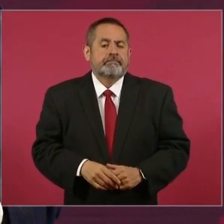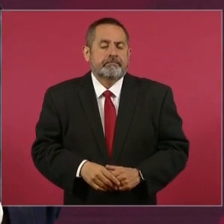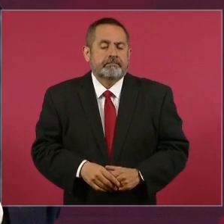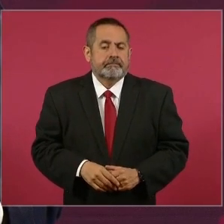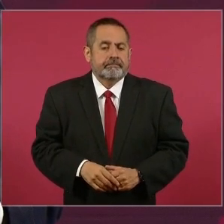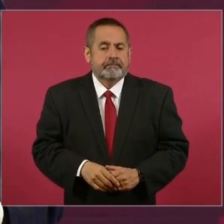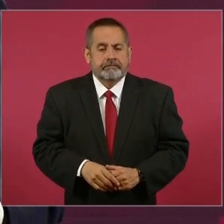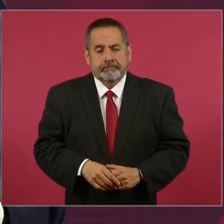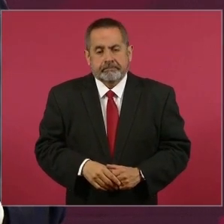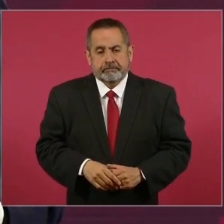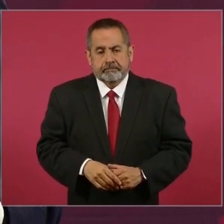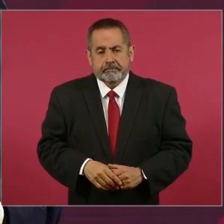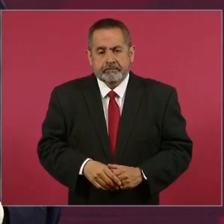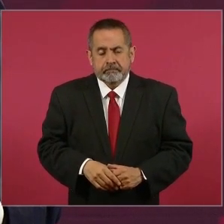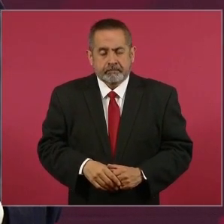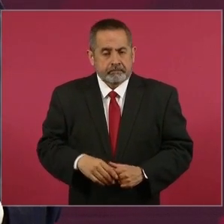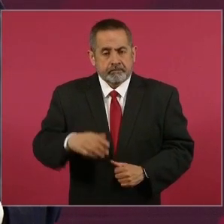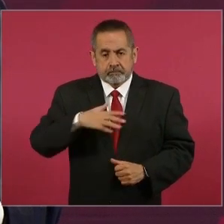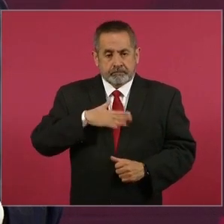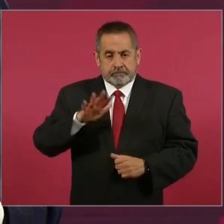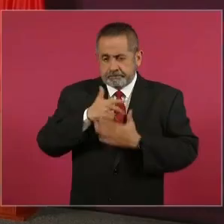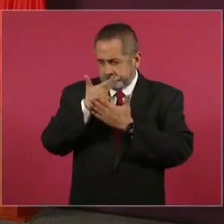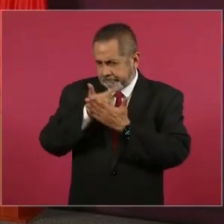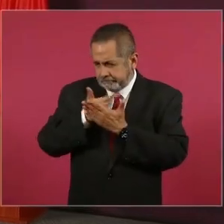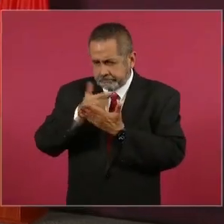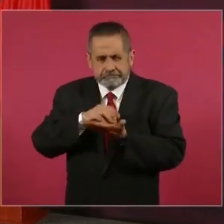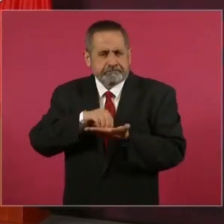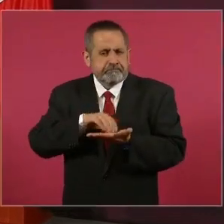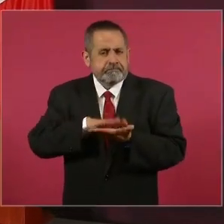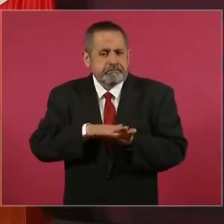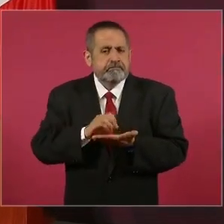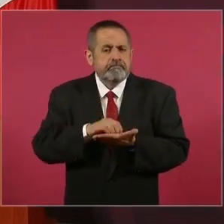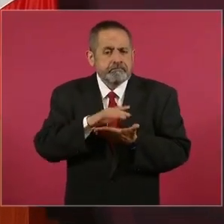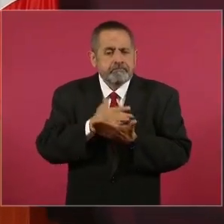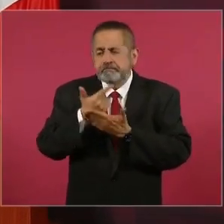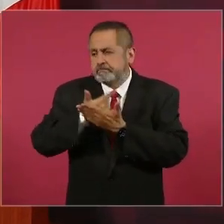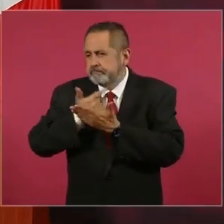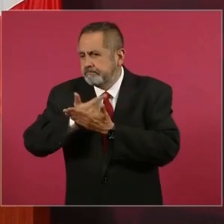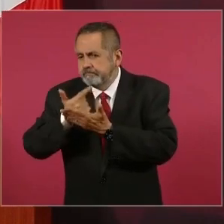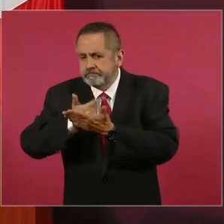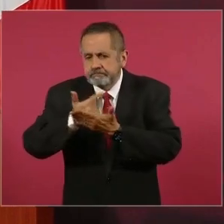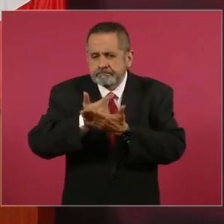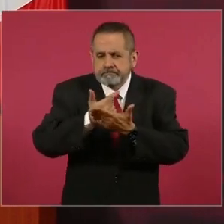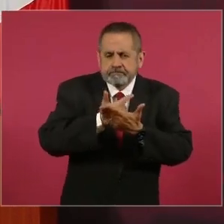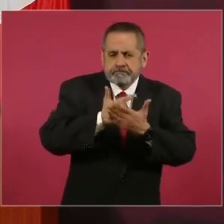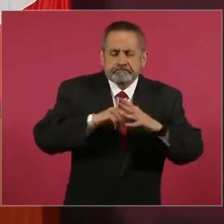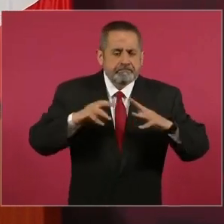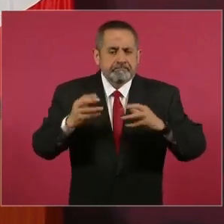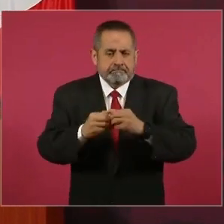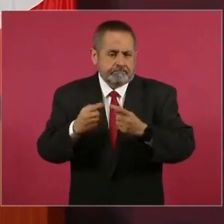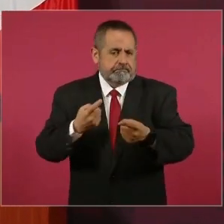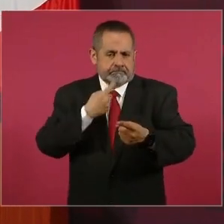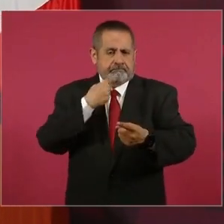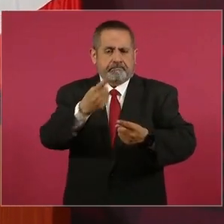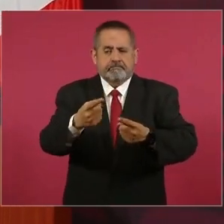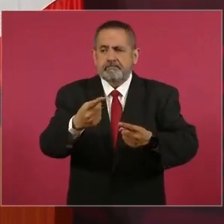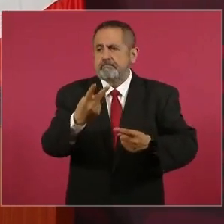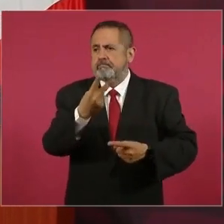eh hicimos un censo ya les expliqué por eso hablamos de